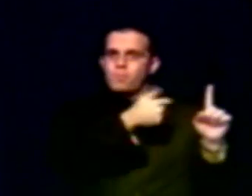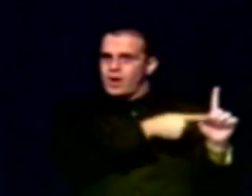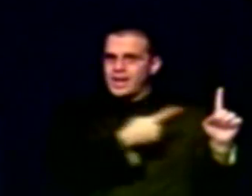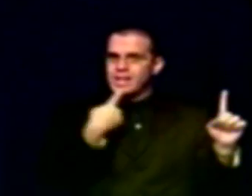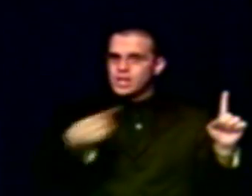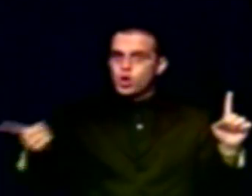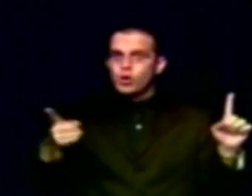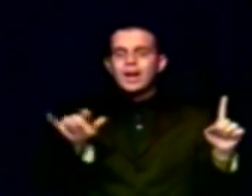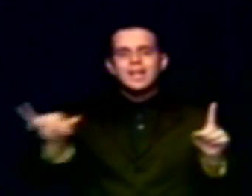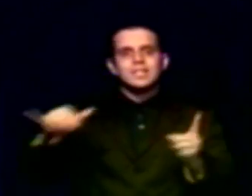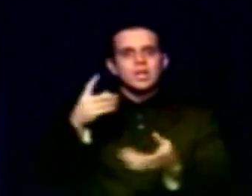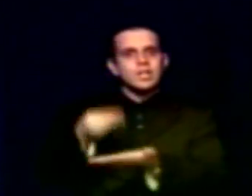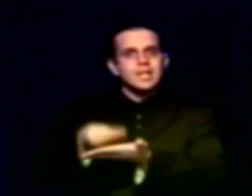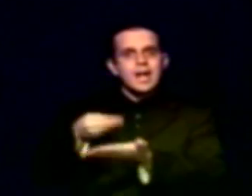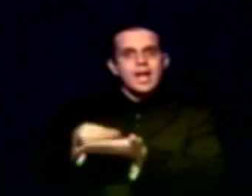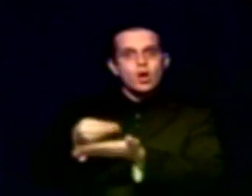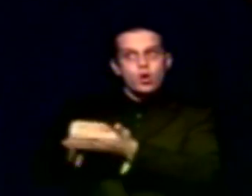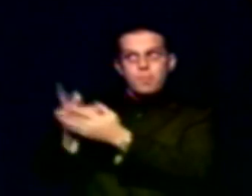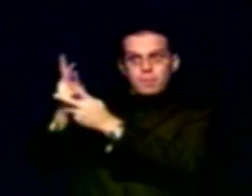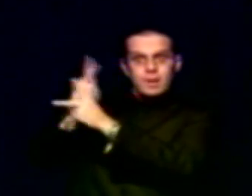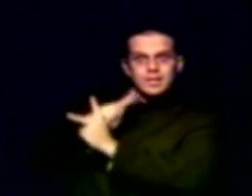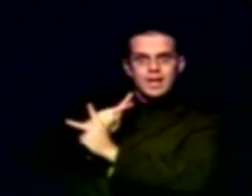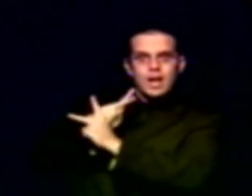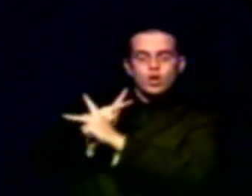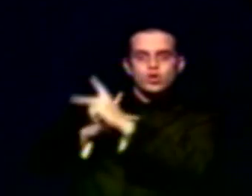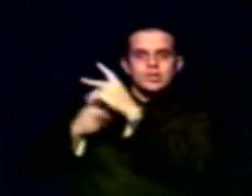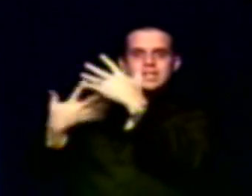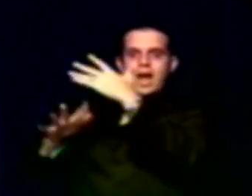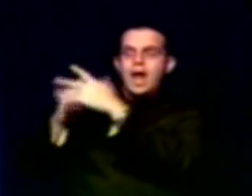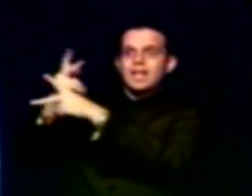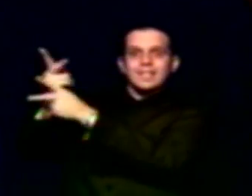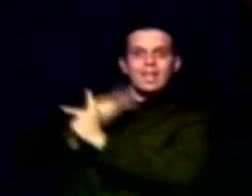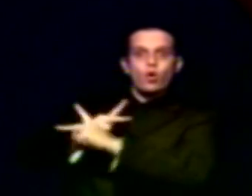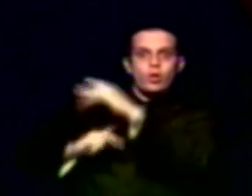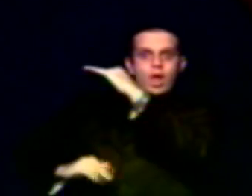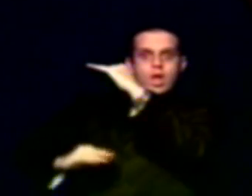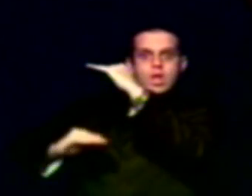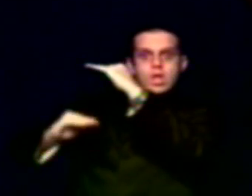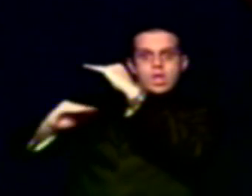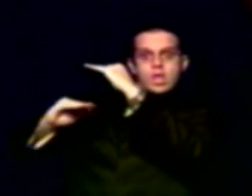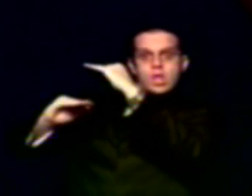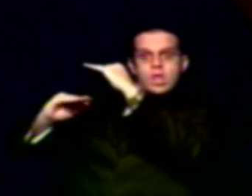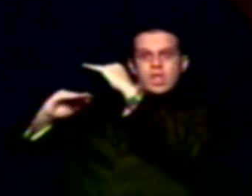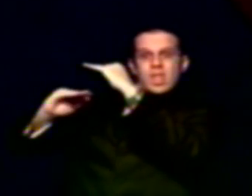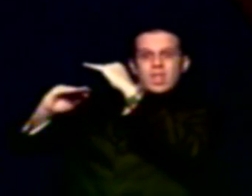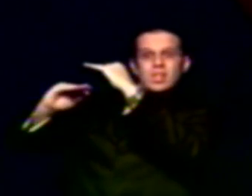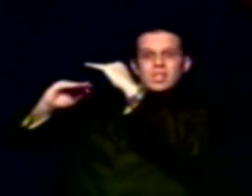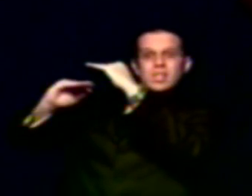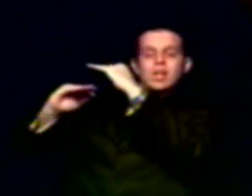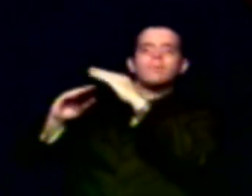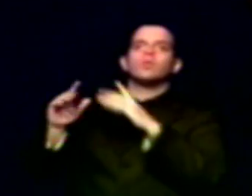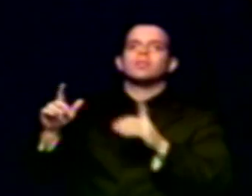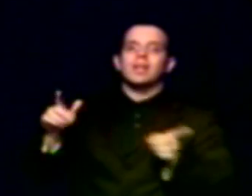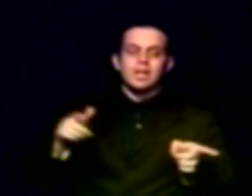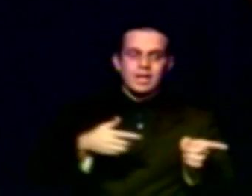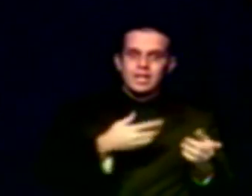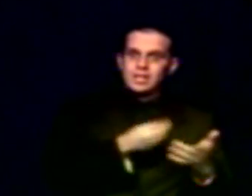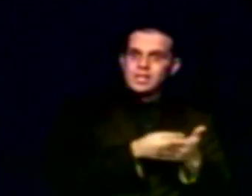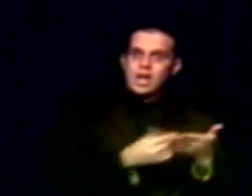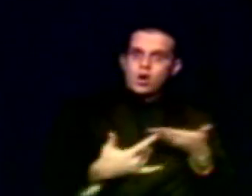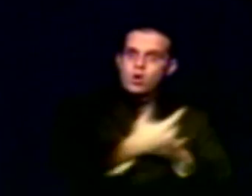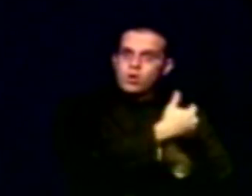margen prestatario es mayor, lo que se ha cogido prestado, la deuda es mayor que el Producto Nacional Bruto. Eso fue lo que pasó en